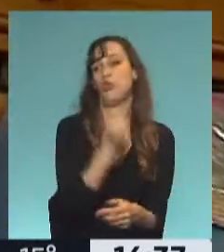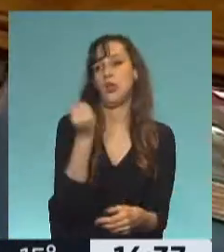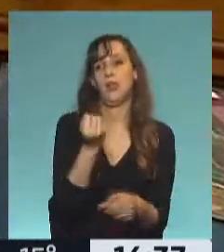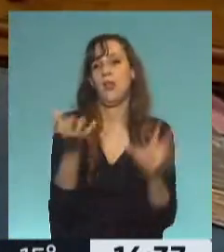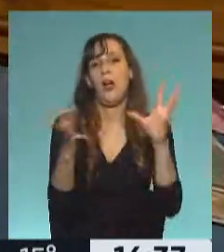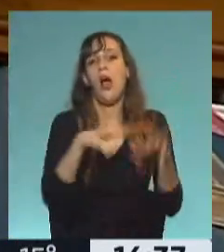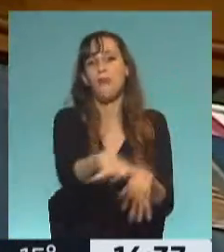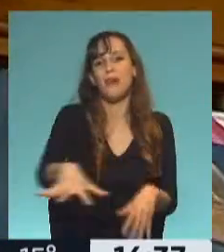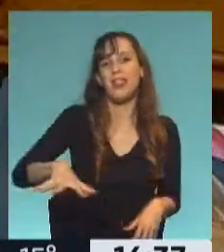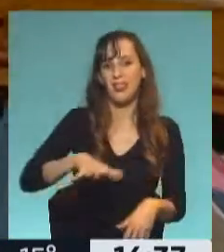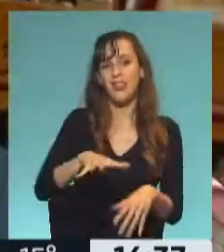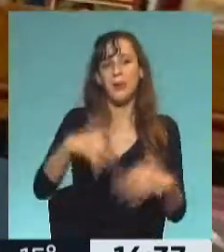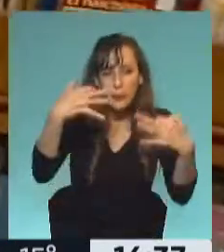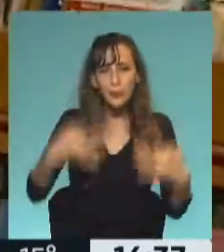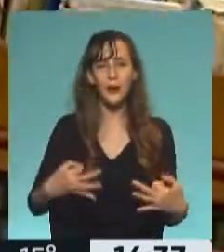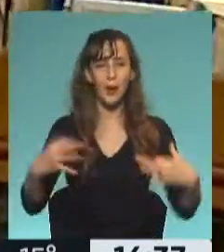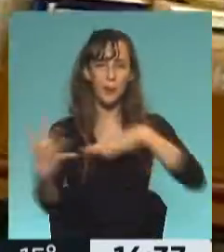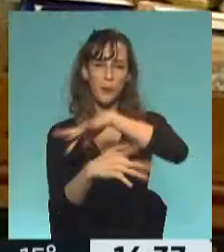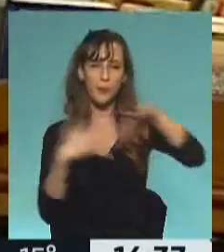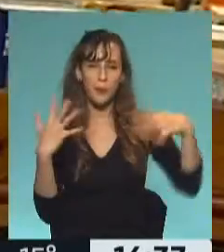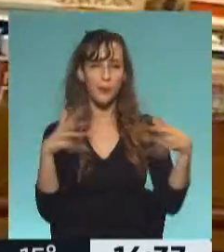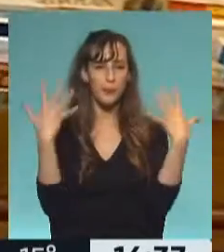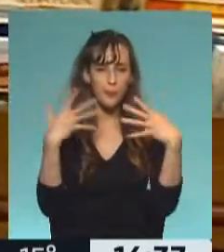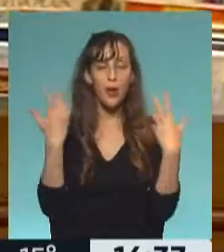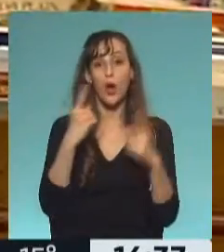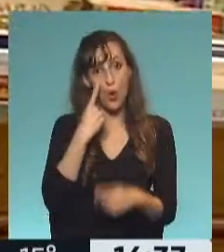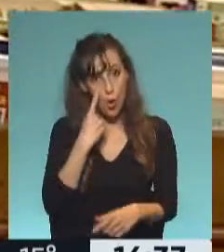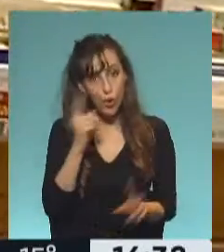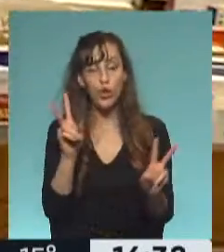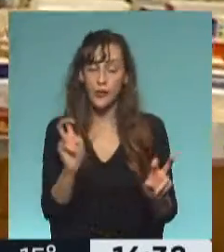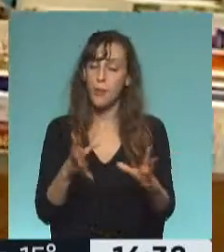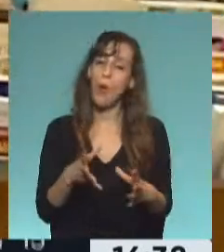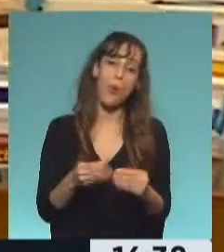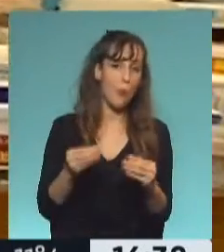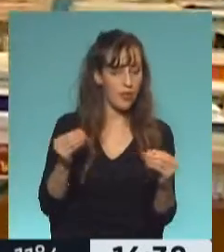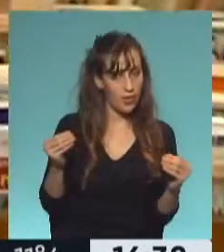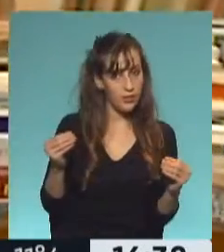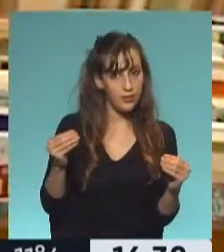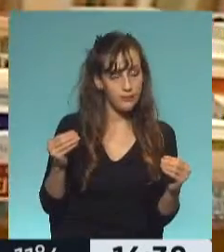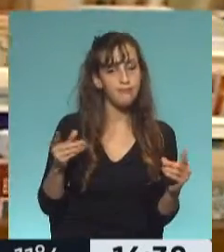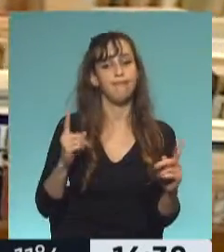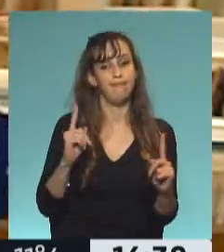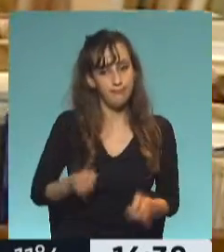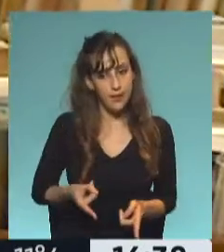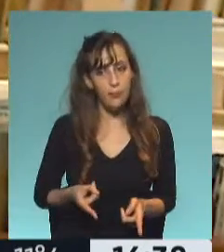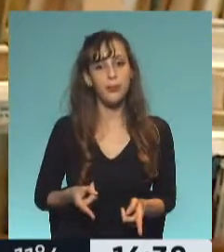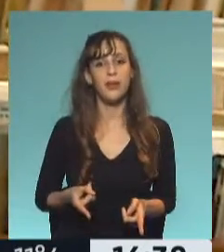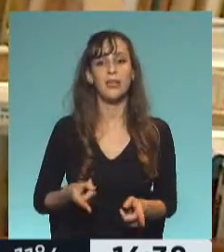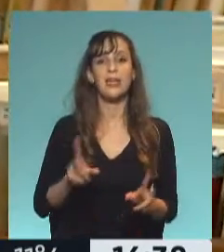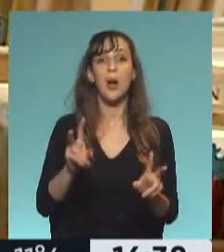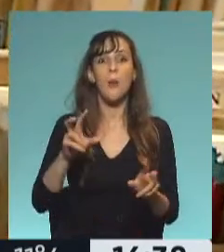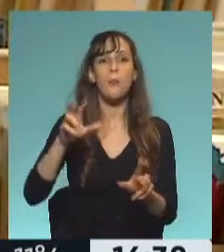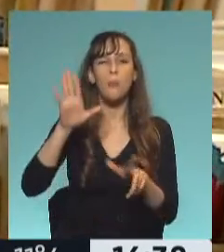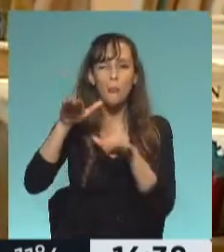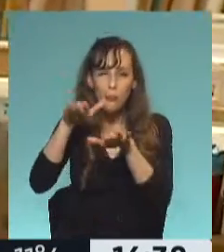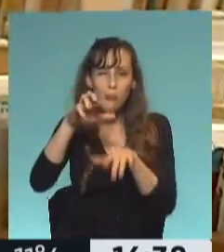que tenerlo en ambiente más o menos ventilado, tenés que tener cuidado con la humedad, sí, tenés un enemigo muy grande que es la polilla.